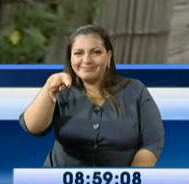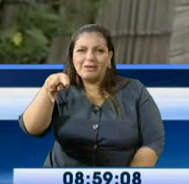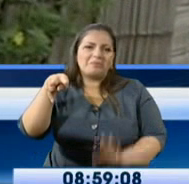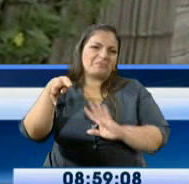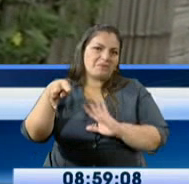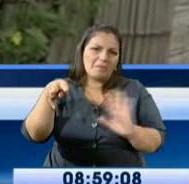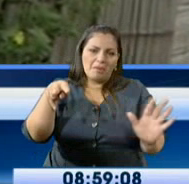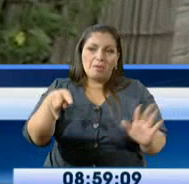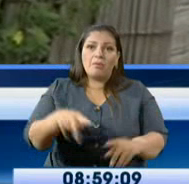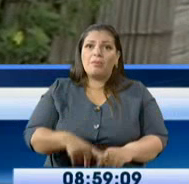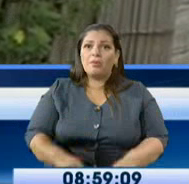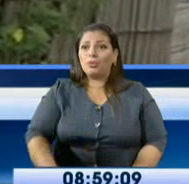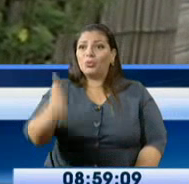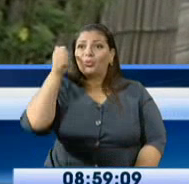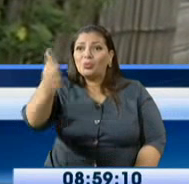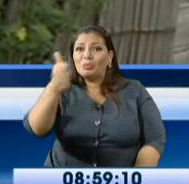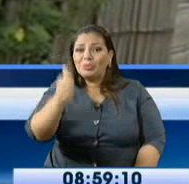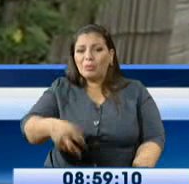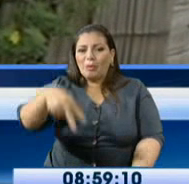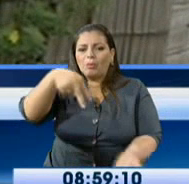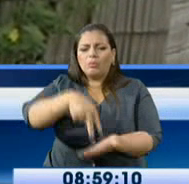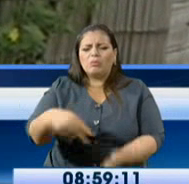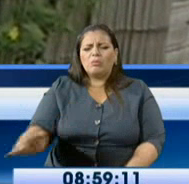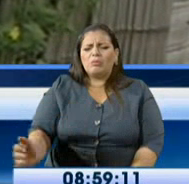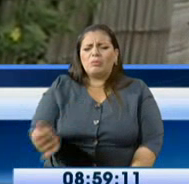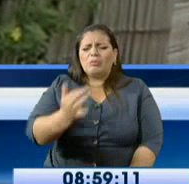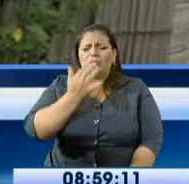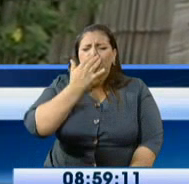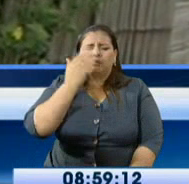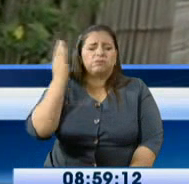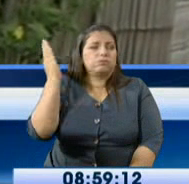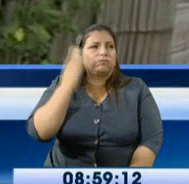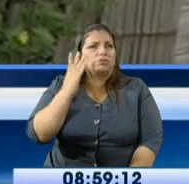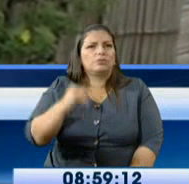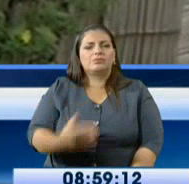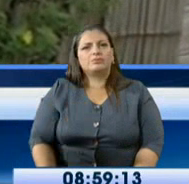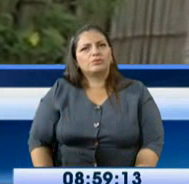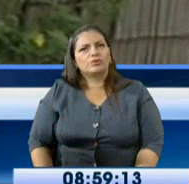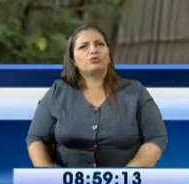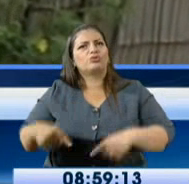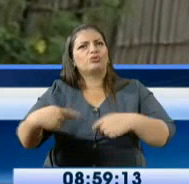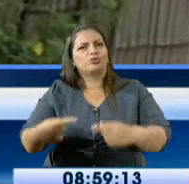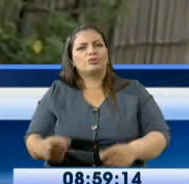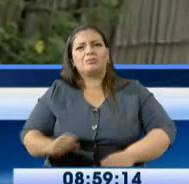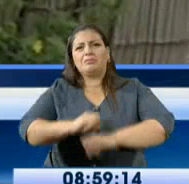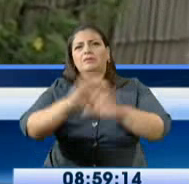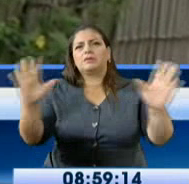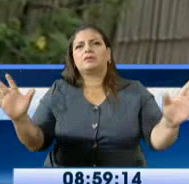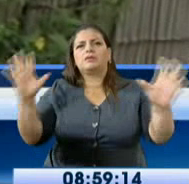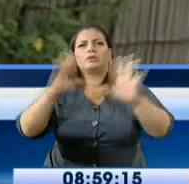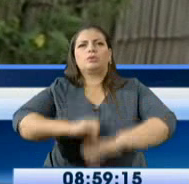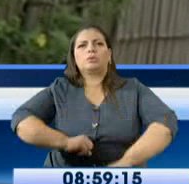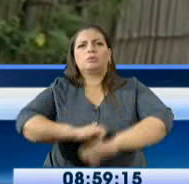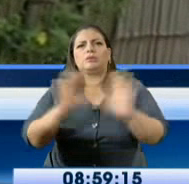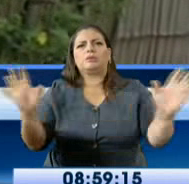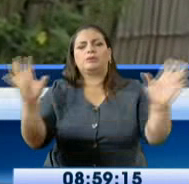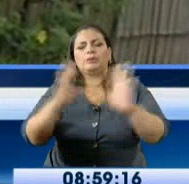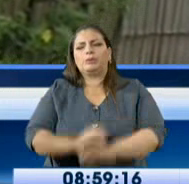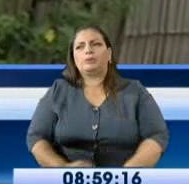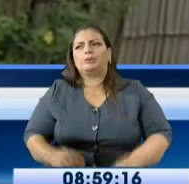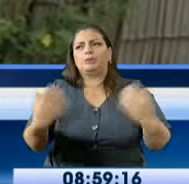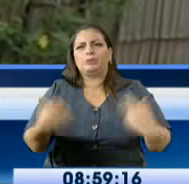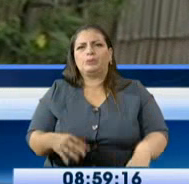decir, ponerse en los zapatos de esas personas que diariamente y 24 horas al día están viviendo ese atentado